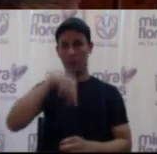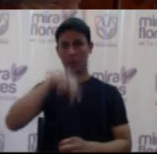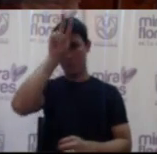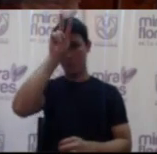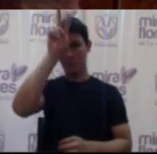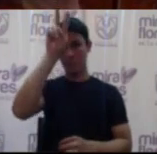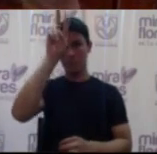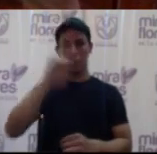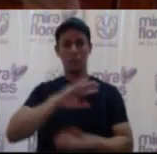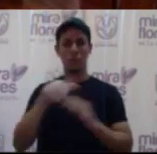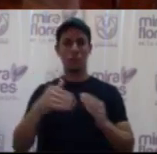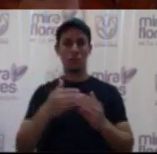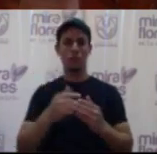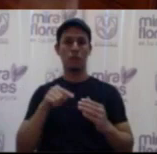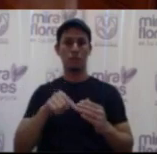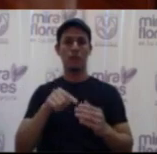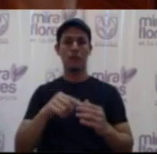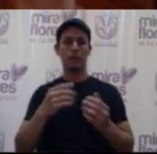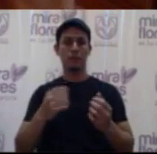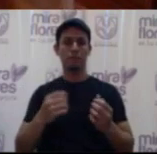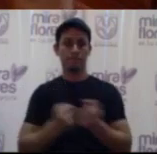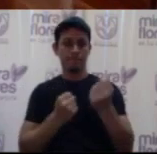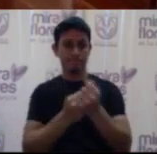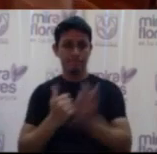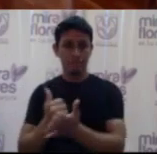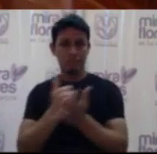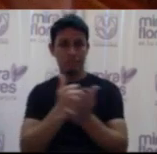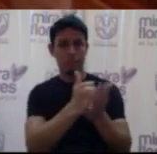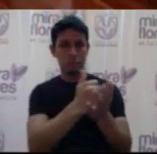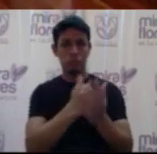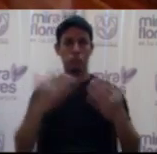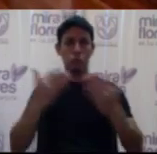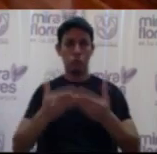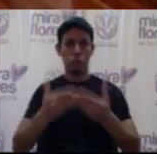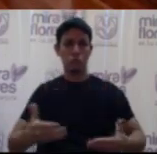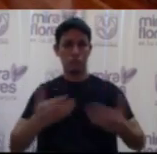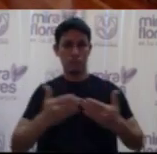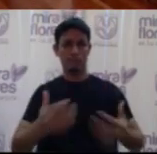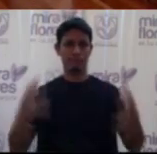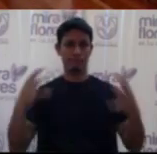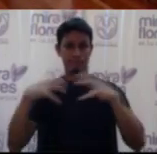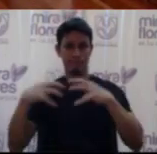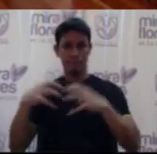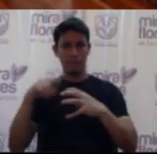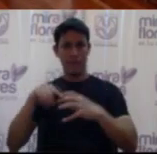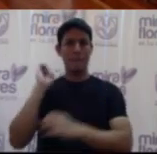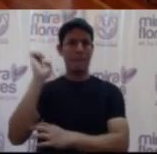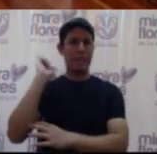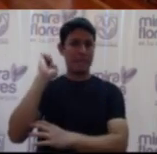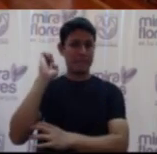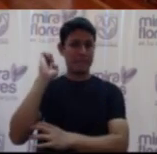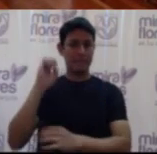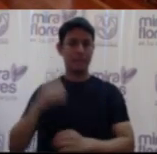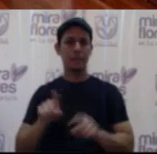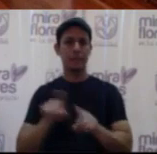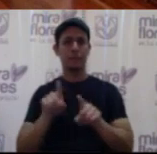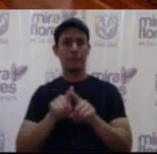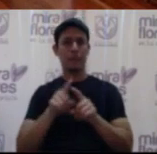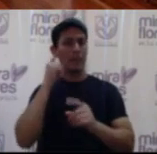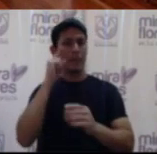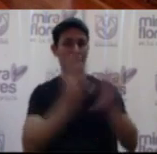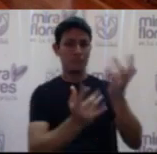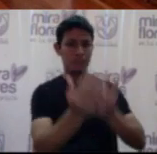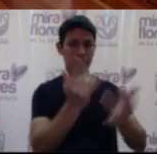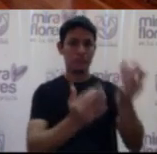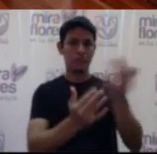consistente en la unidad médica de rescate equipada para el servicio de emergencia, así como equipos de protección contra incendios y equipos